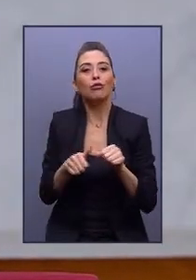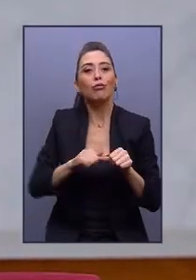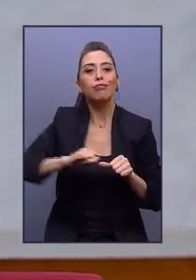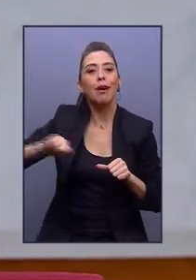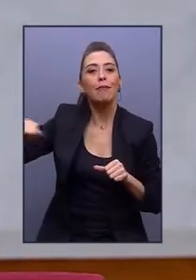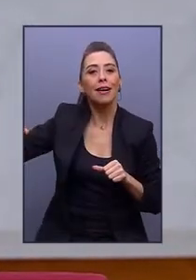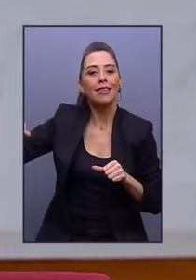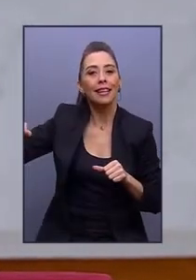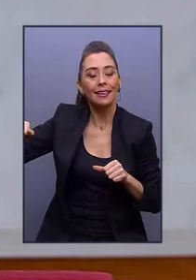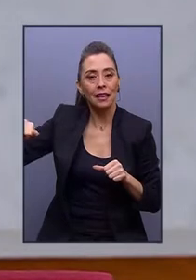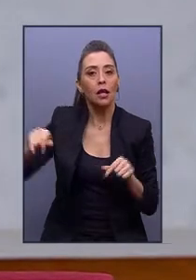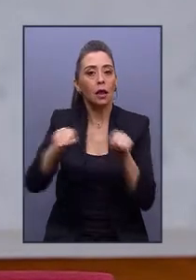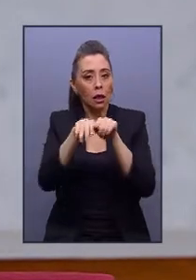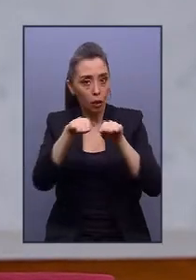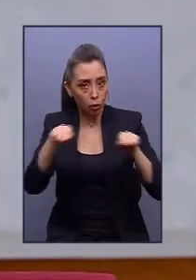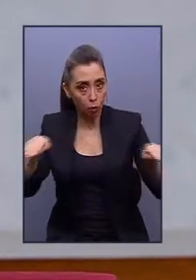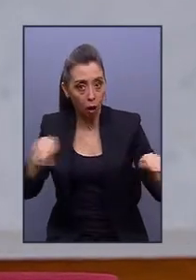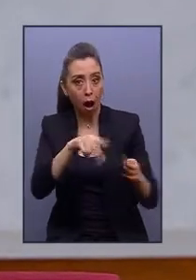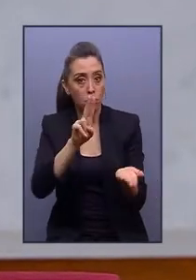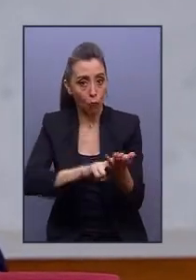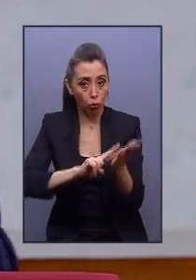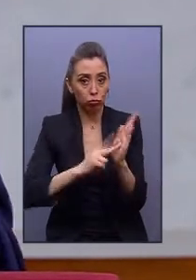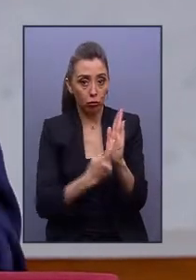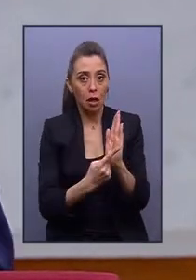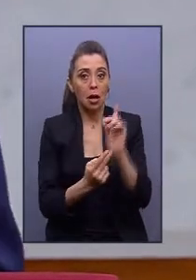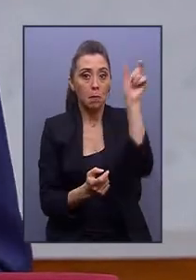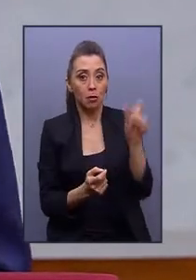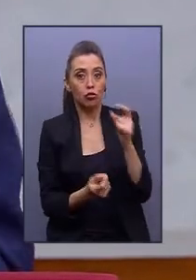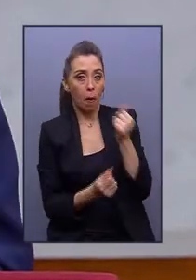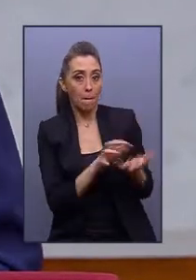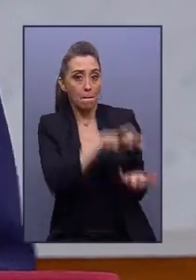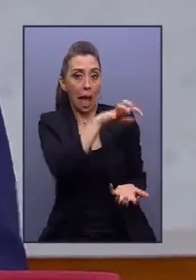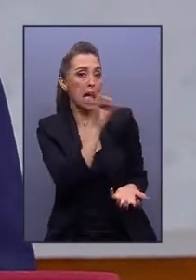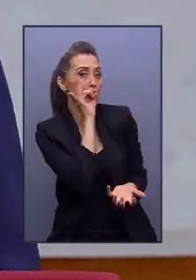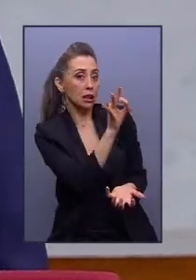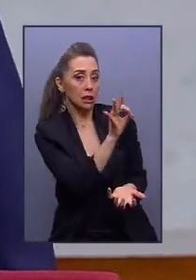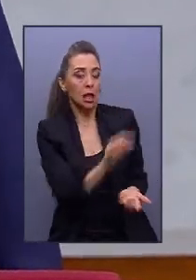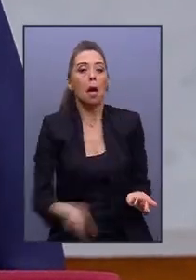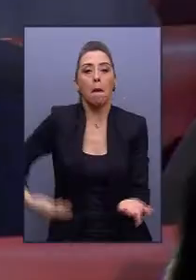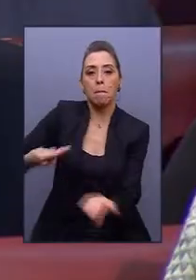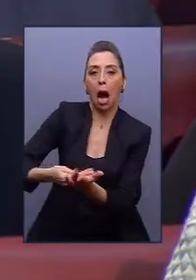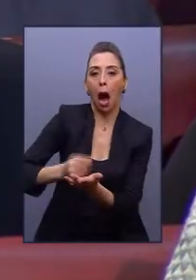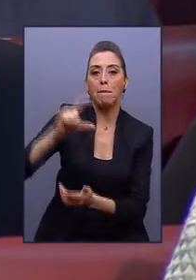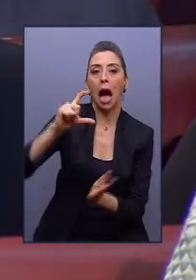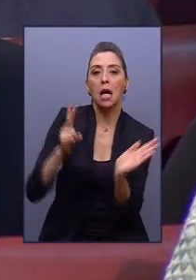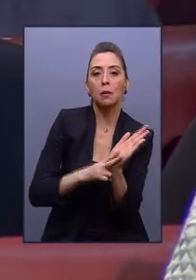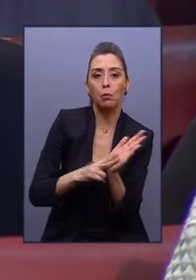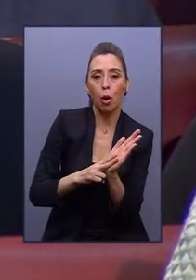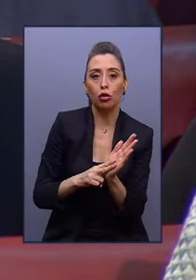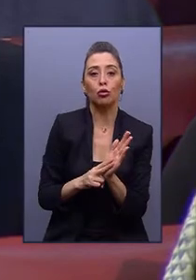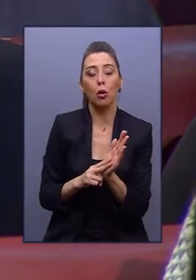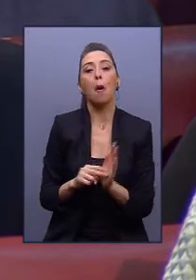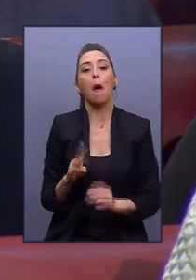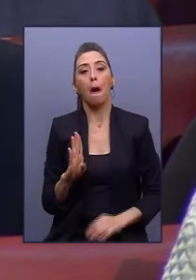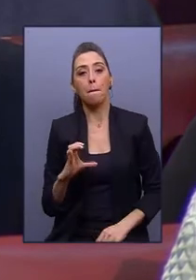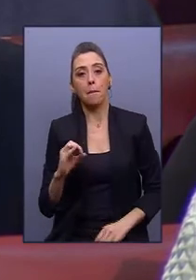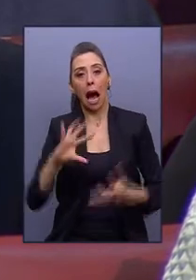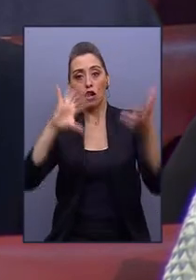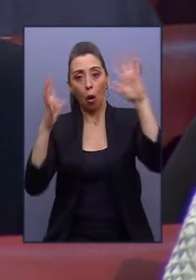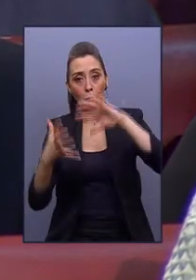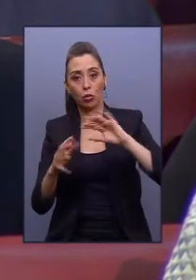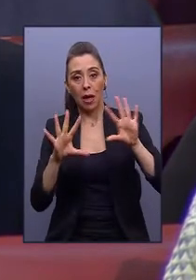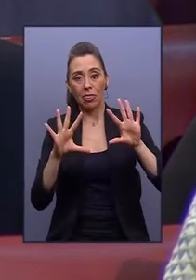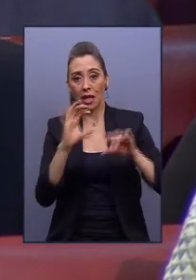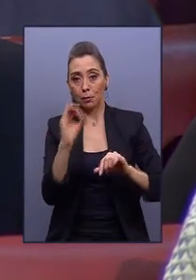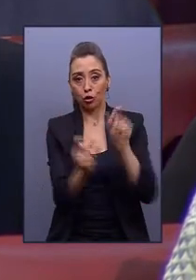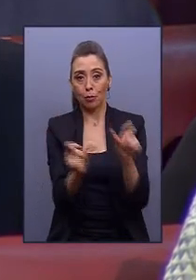permanentes. Ha sido equitativa, porque los que tienen más contribuyen más. De acuerdo al Banco Mundial, el 10%